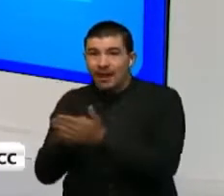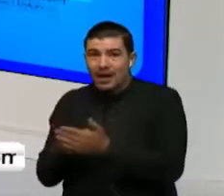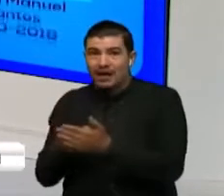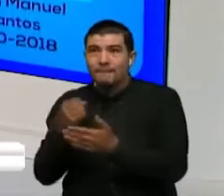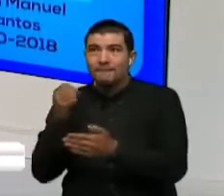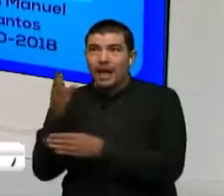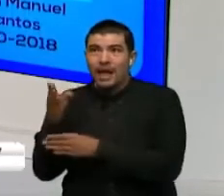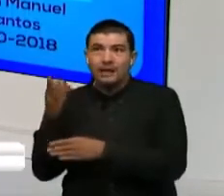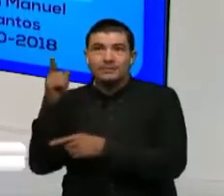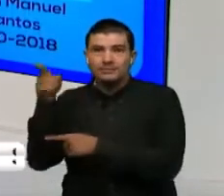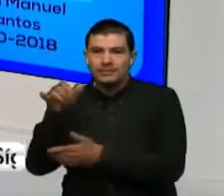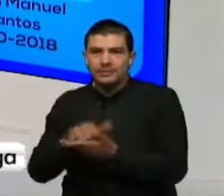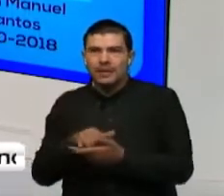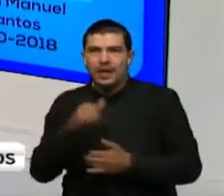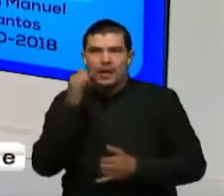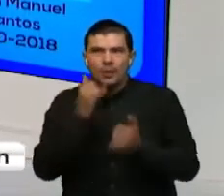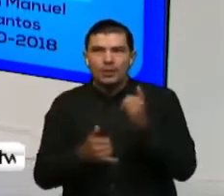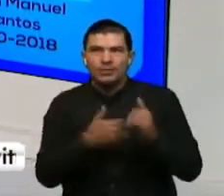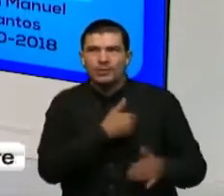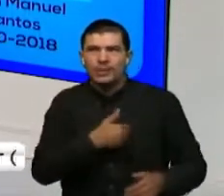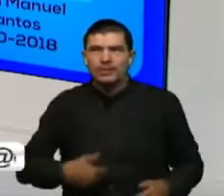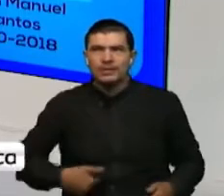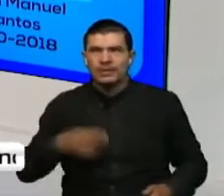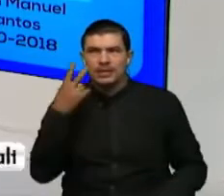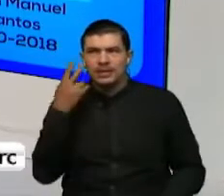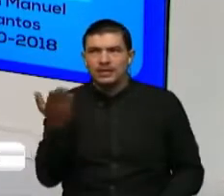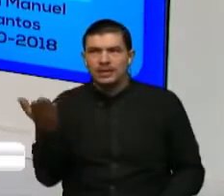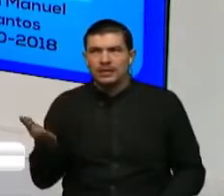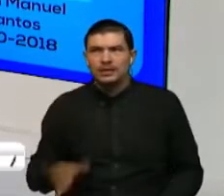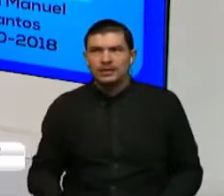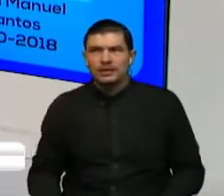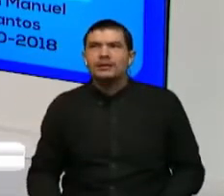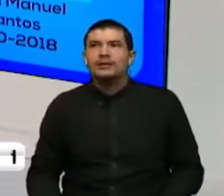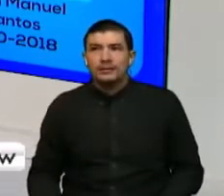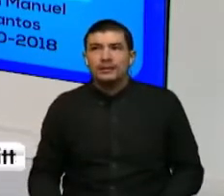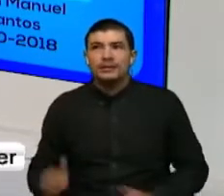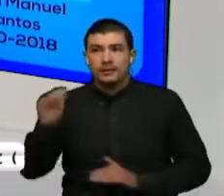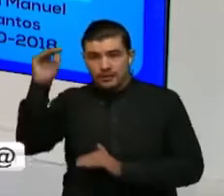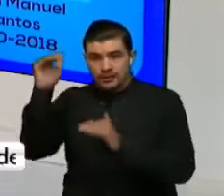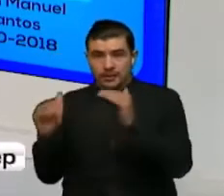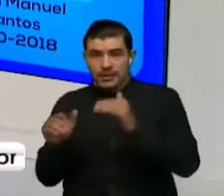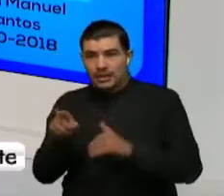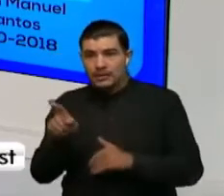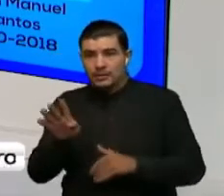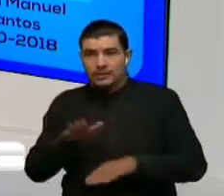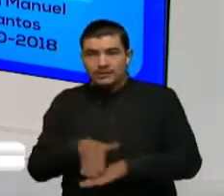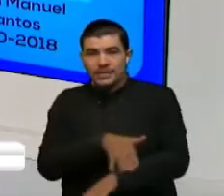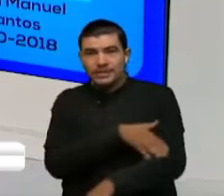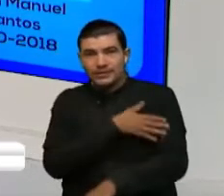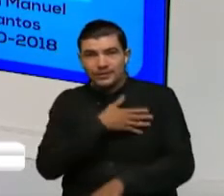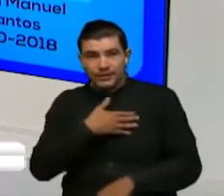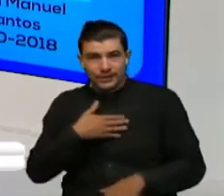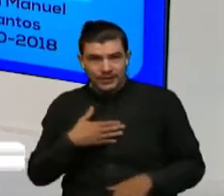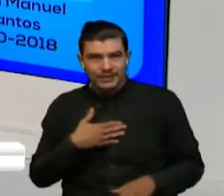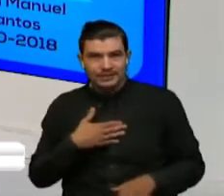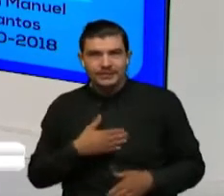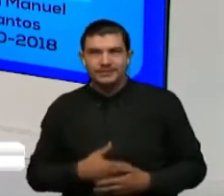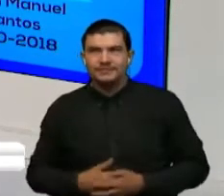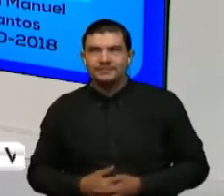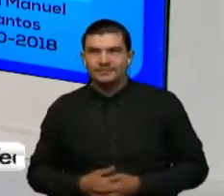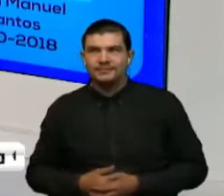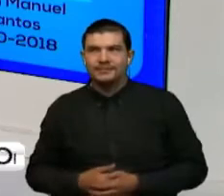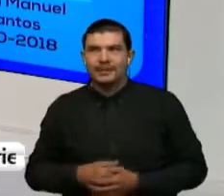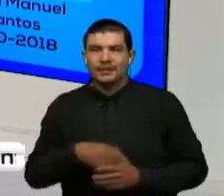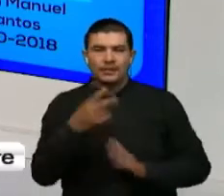Y finalmente, el último presidente, que fue Juan Manuel Santo, el hueco fiscal que dejó fue de 14 billones de pesos